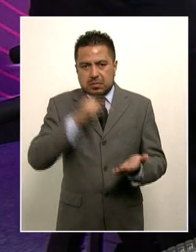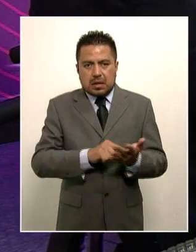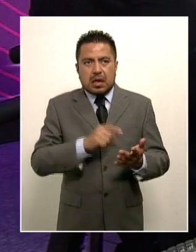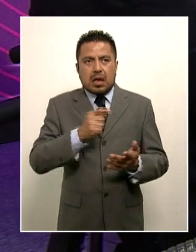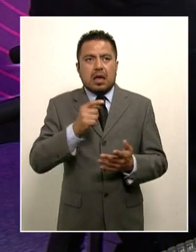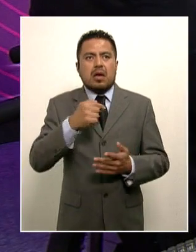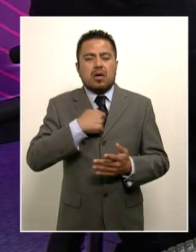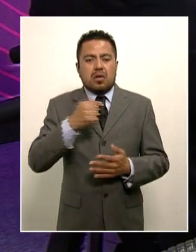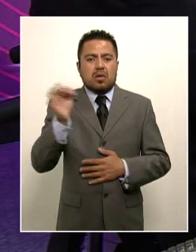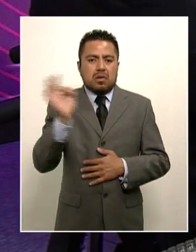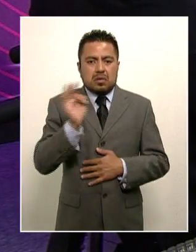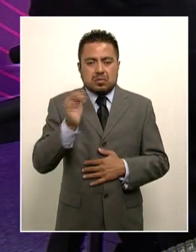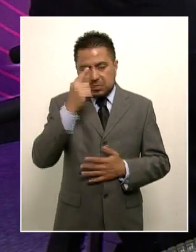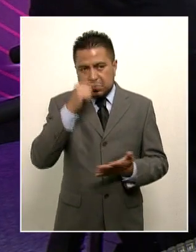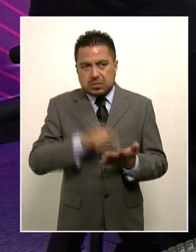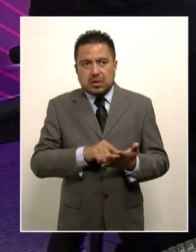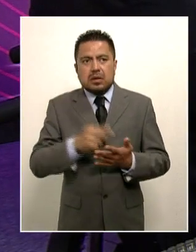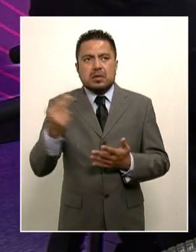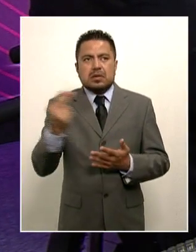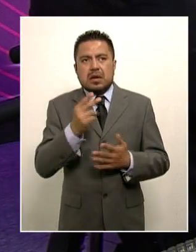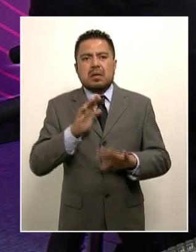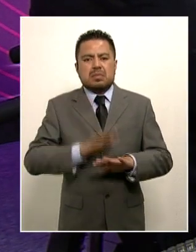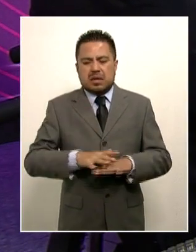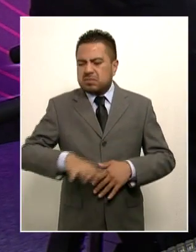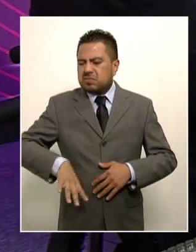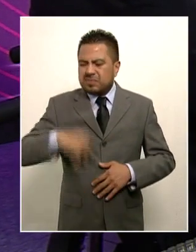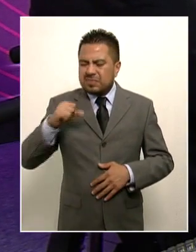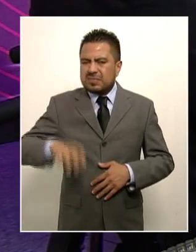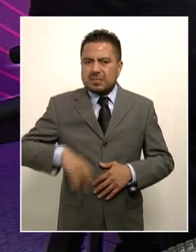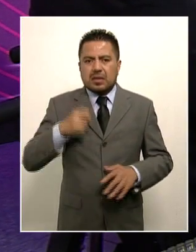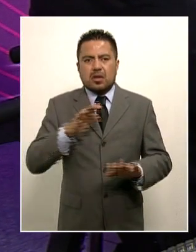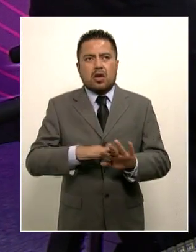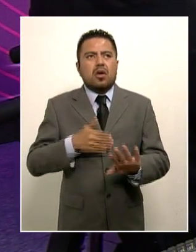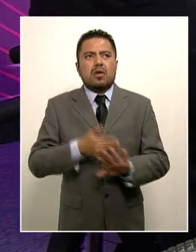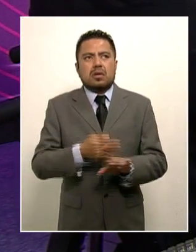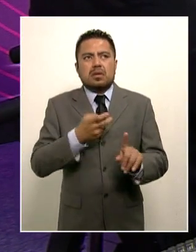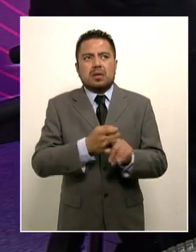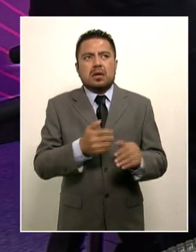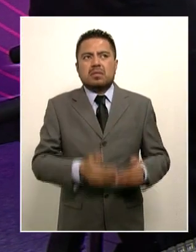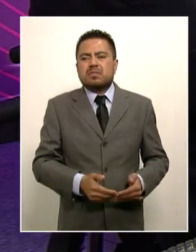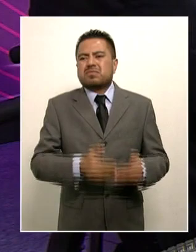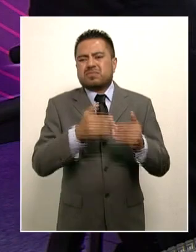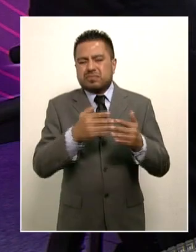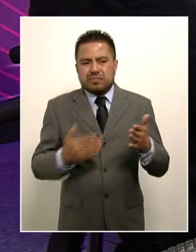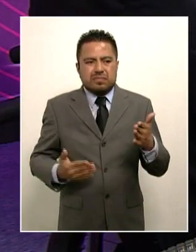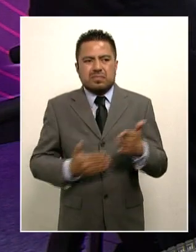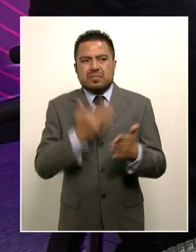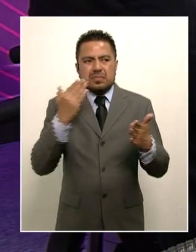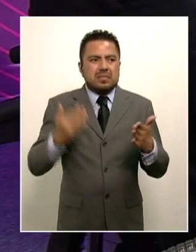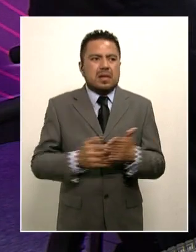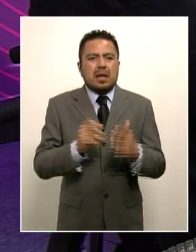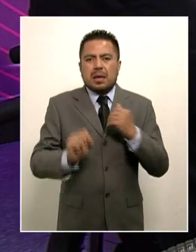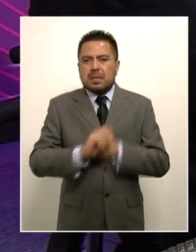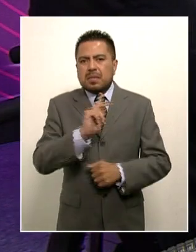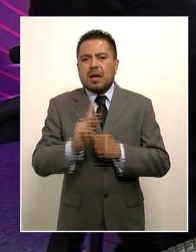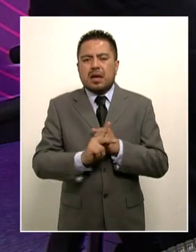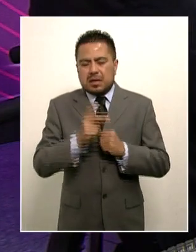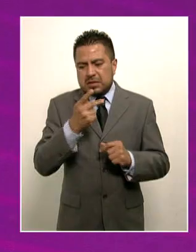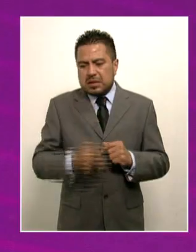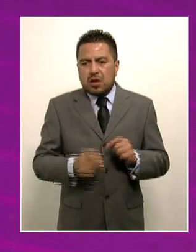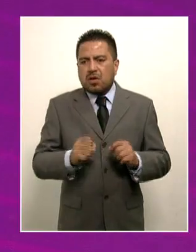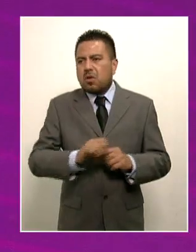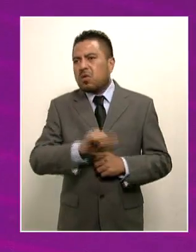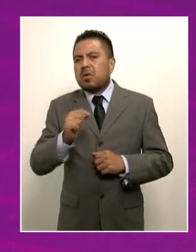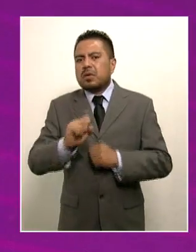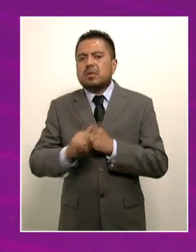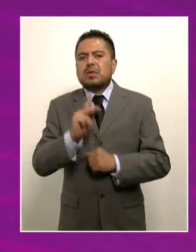que, pues, hay que luchar contra eso, porque las grandes barreras que hay en este país y en otros es